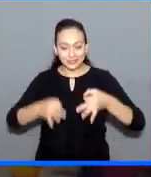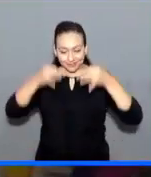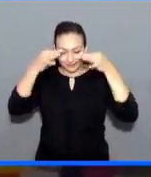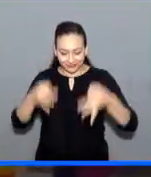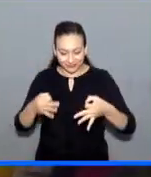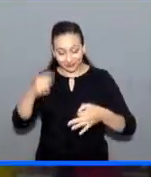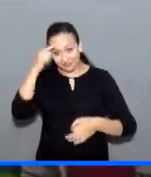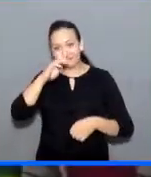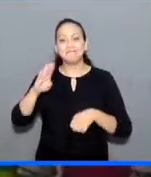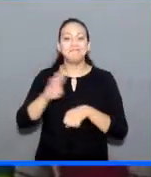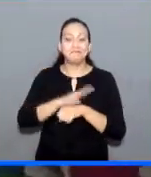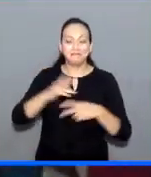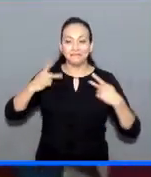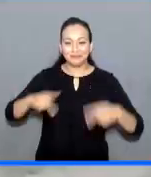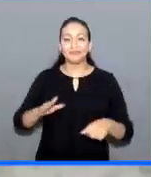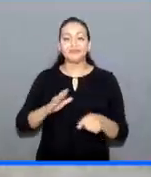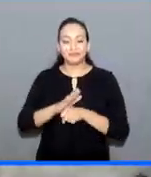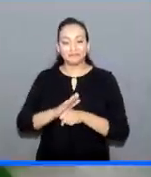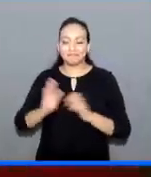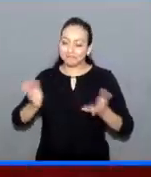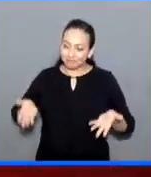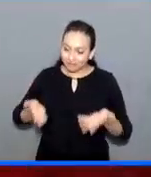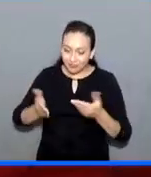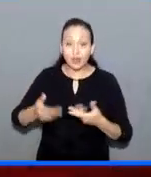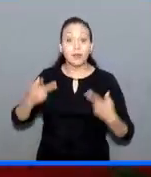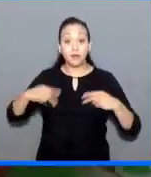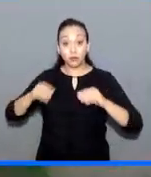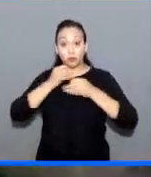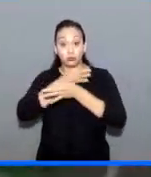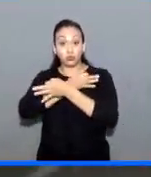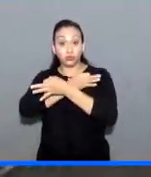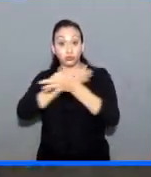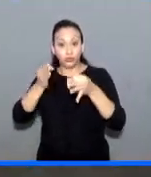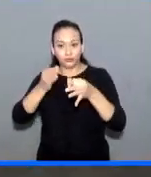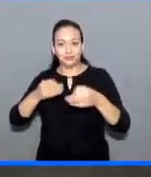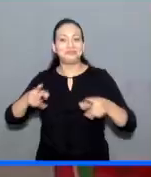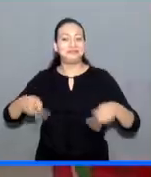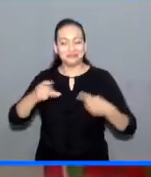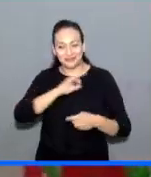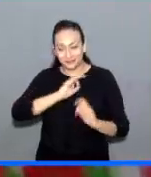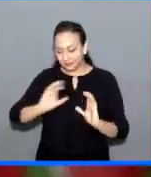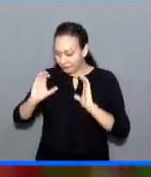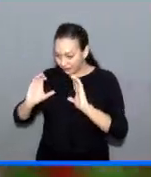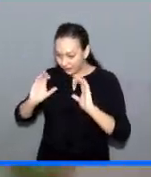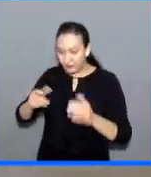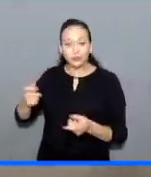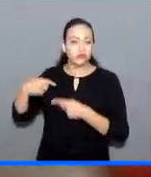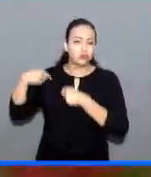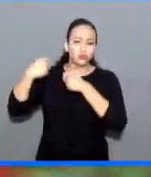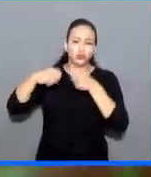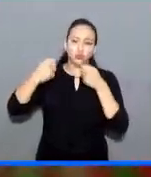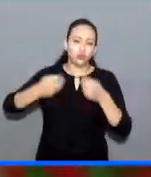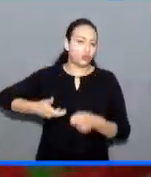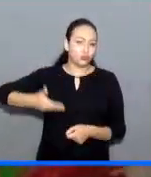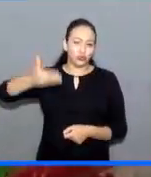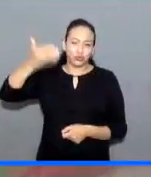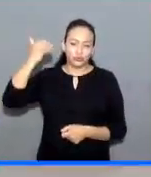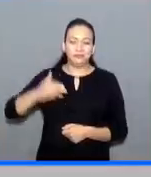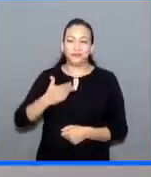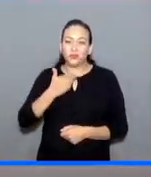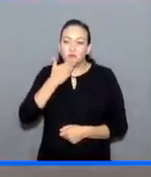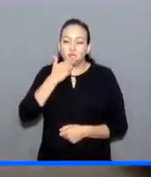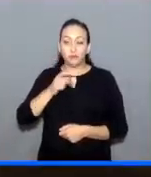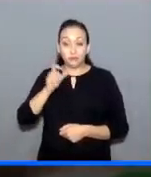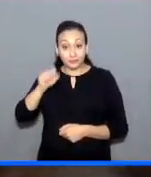el fomento, conservación, promoción, patrocinio y salvaguarda de esta tradición, así como la designación del 16